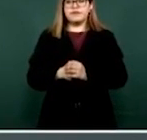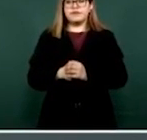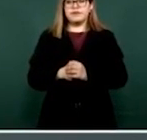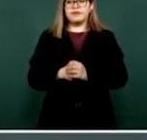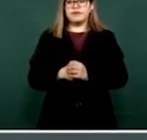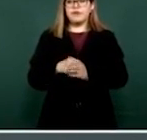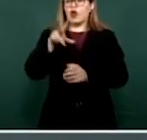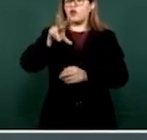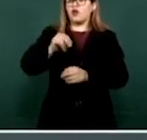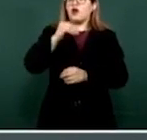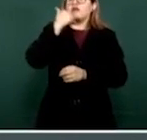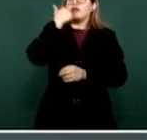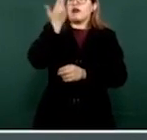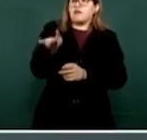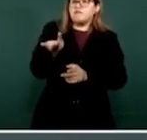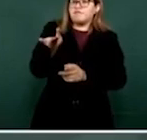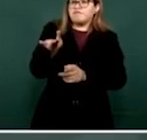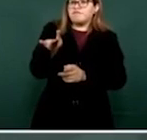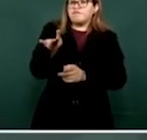No quiero